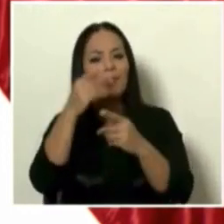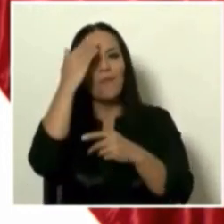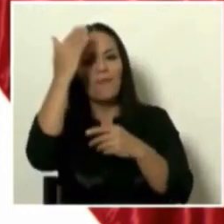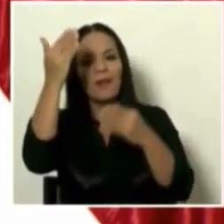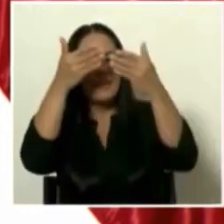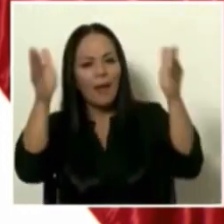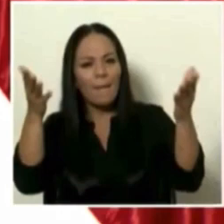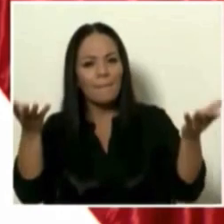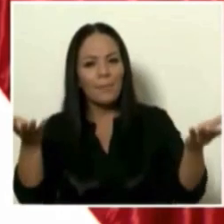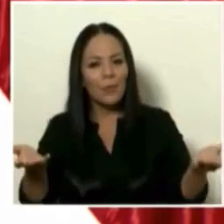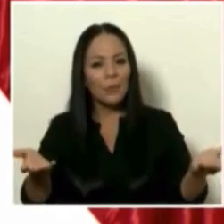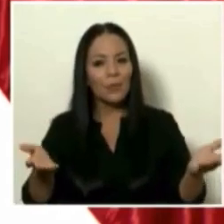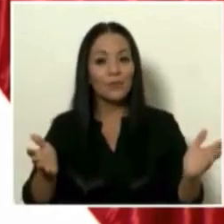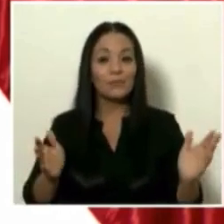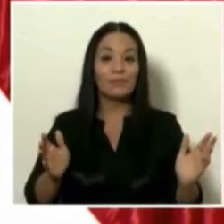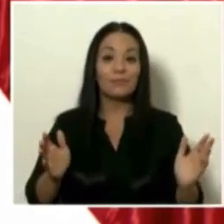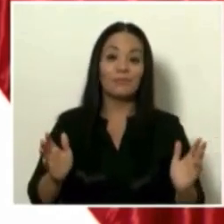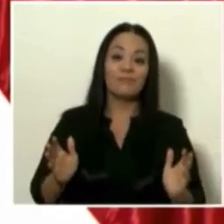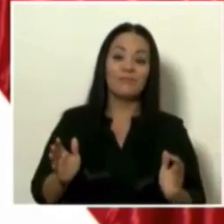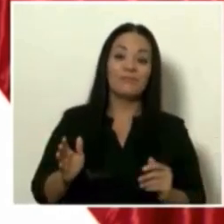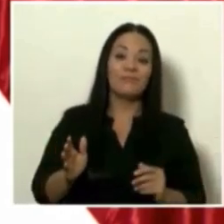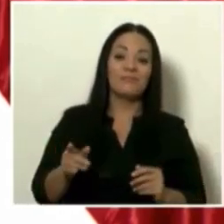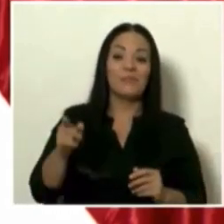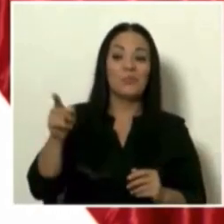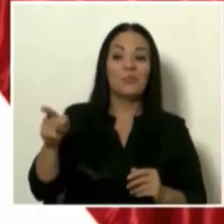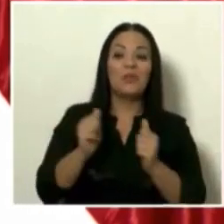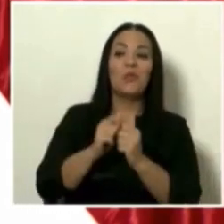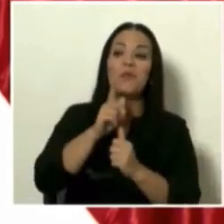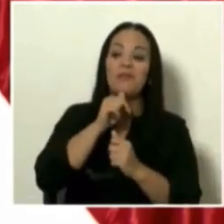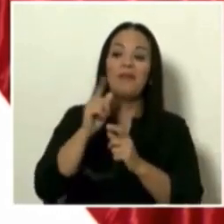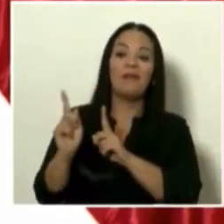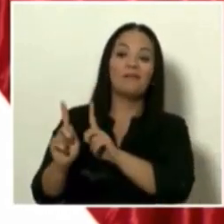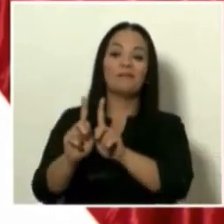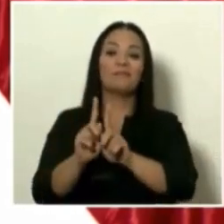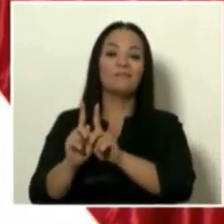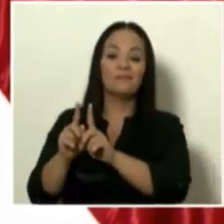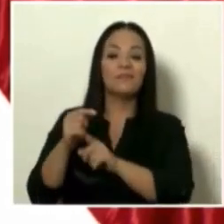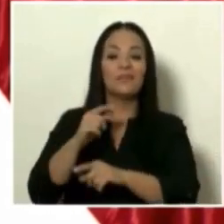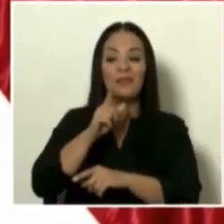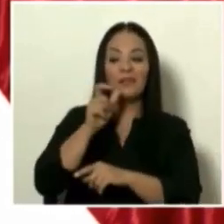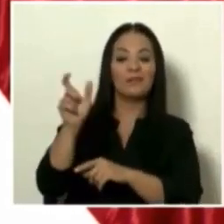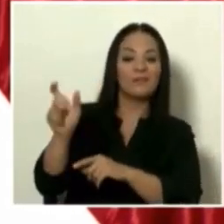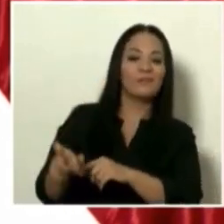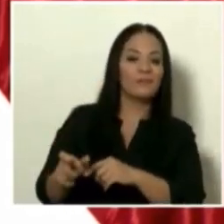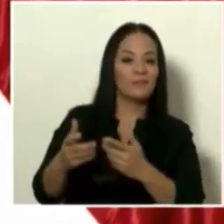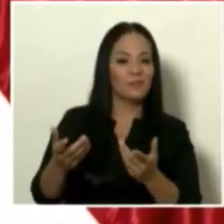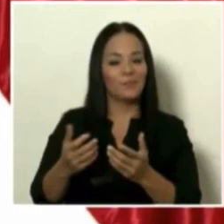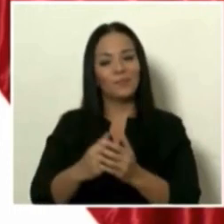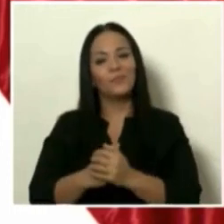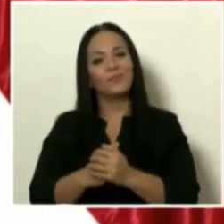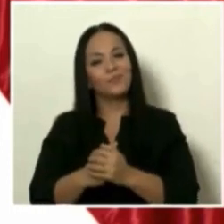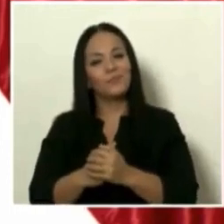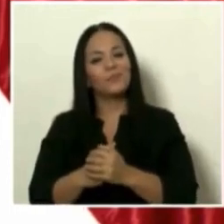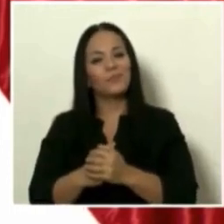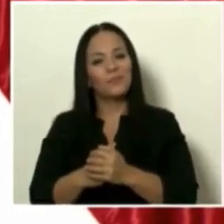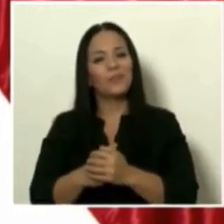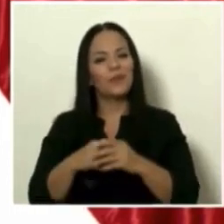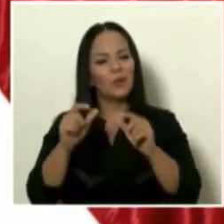Dime con quién andas y te diré quién eres, decía mi abuela. Y con los grupos más extremistas